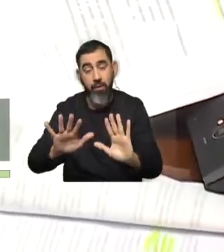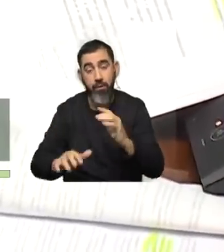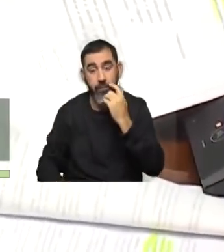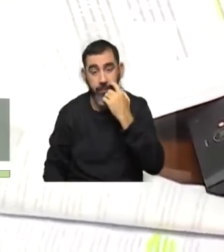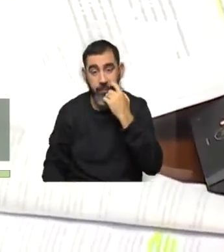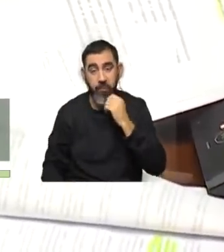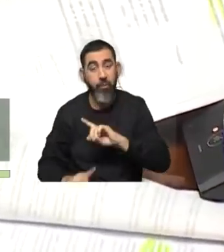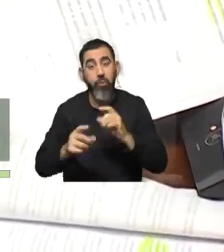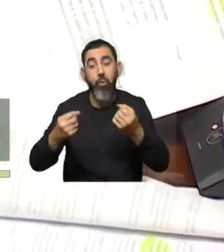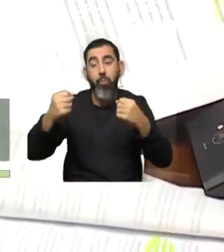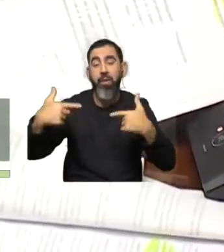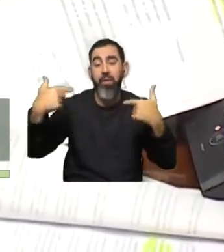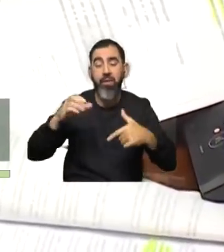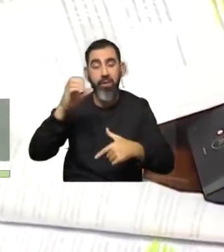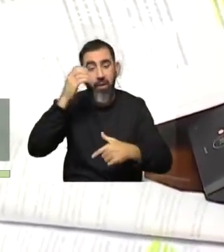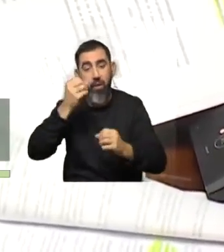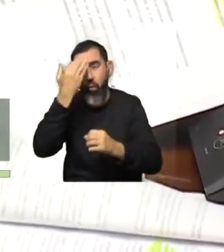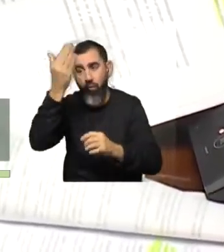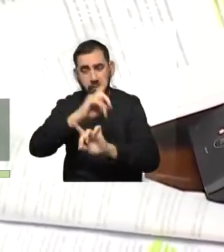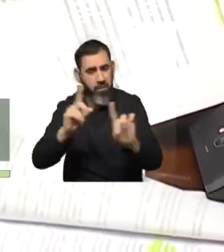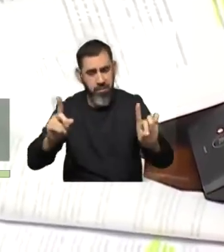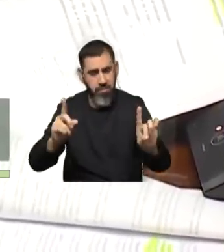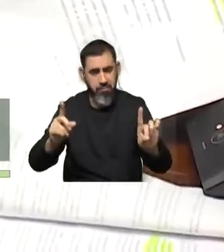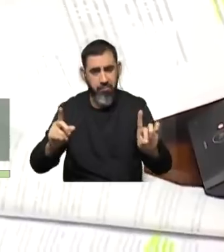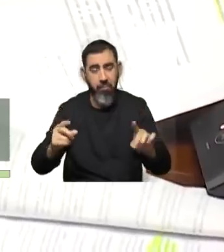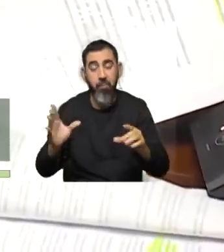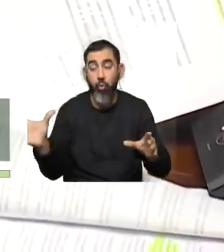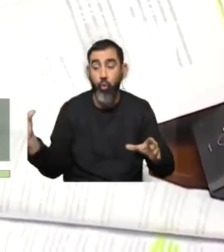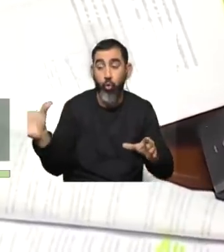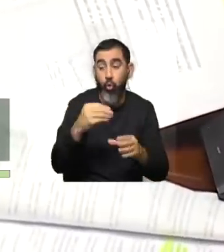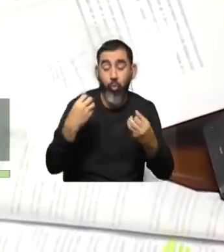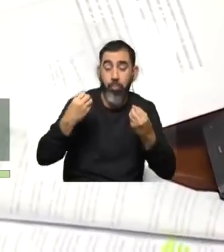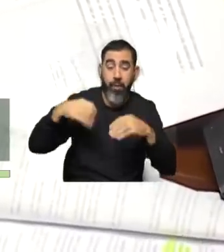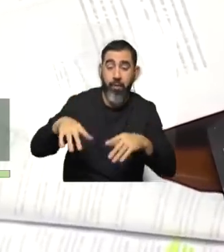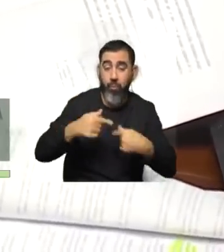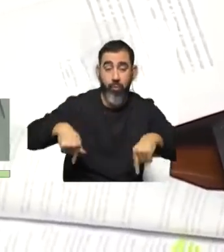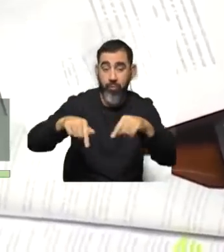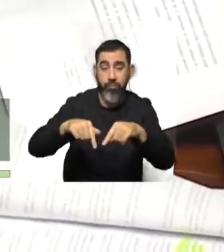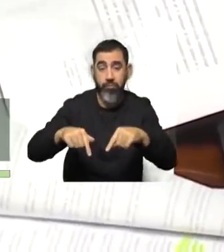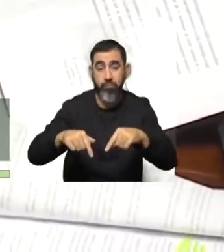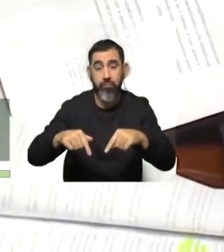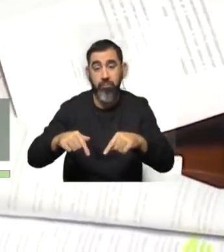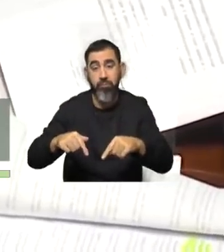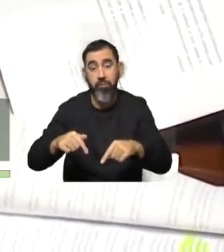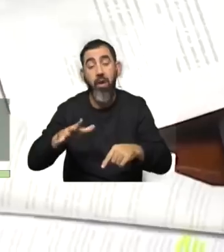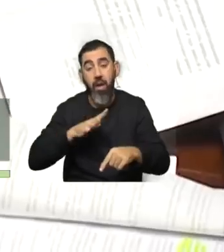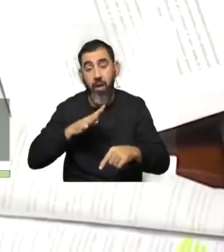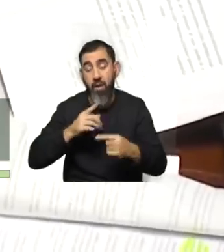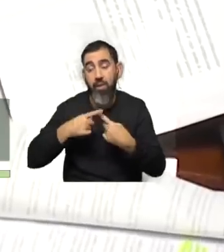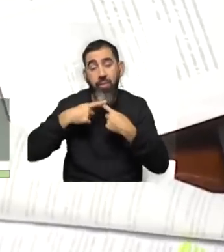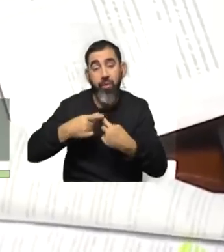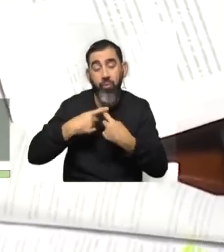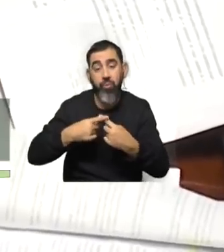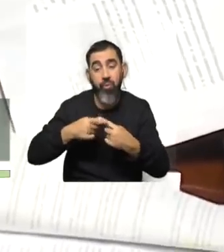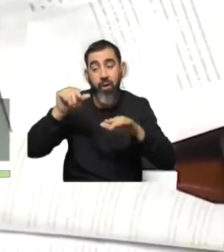no pierde la intendenta Cose ni el Frente Amplio. Perdemos todos. Entonces claramente venimos a este debate